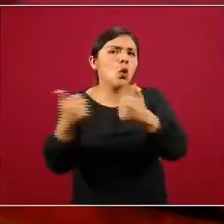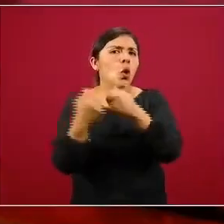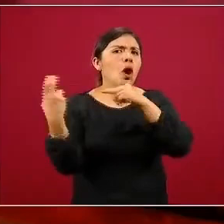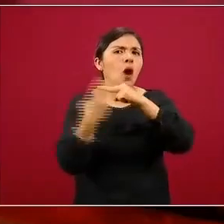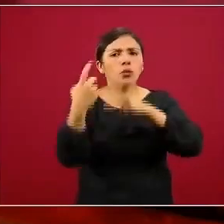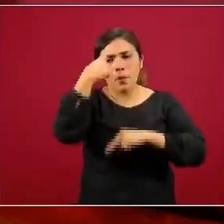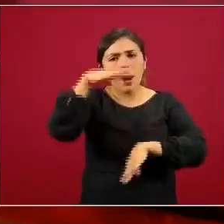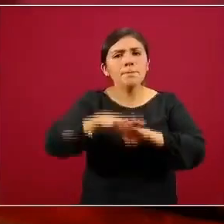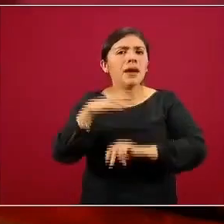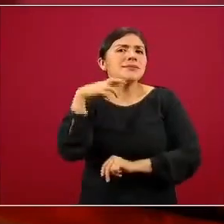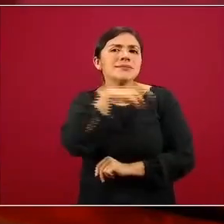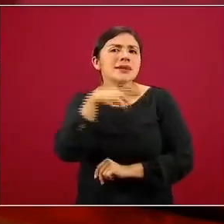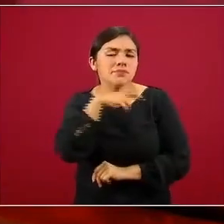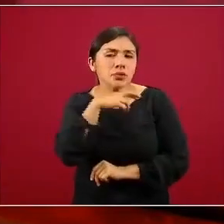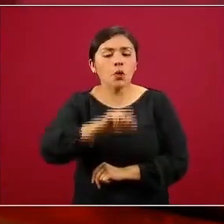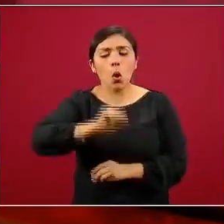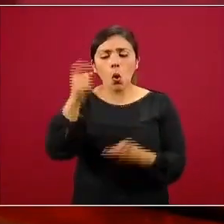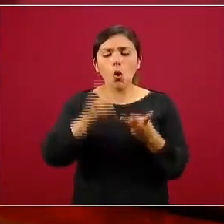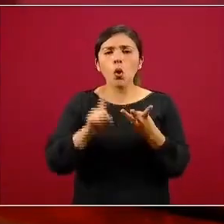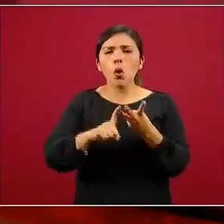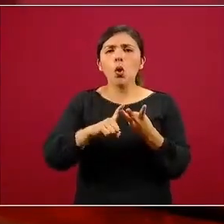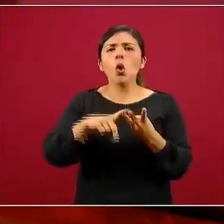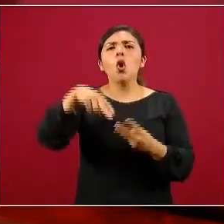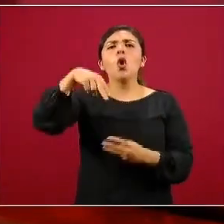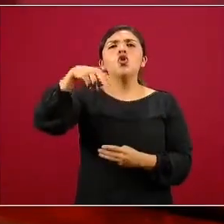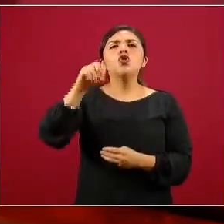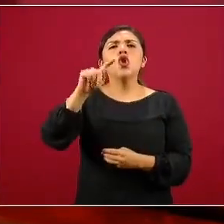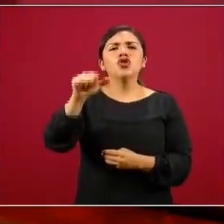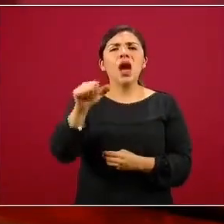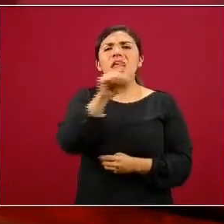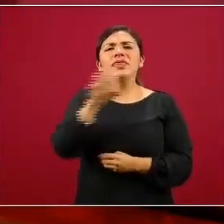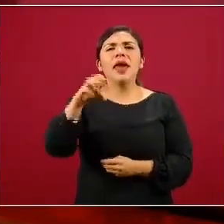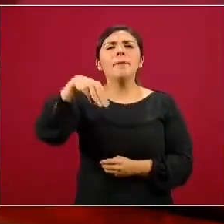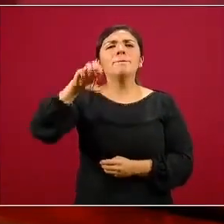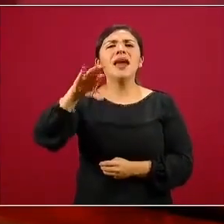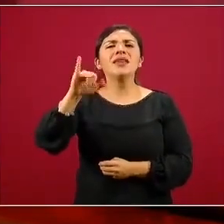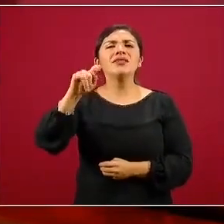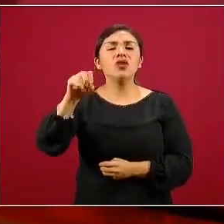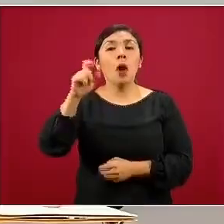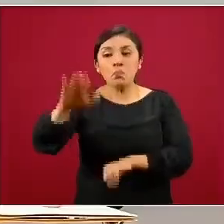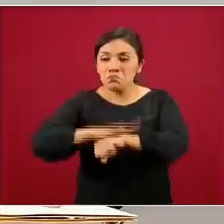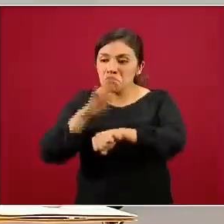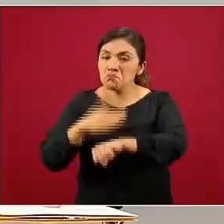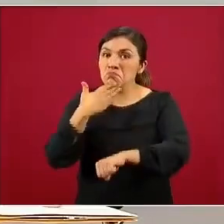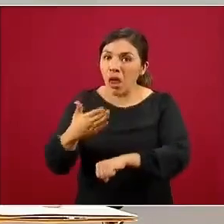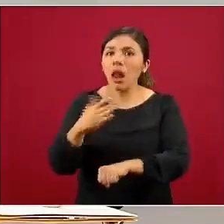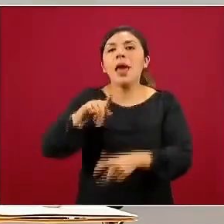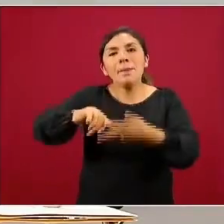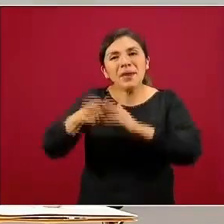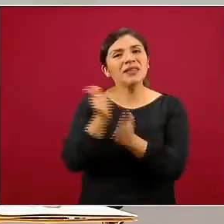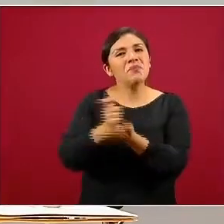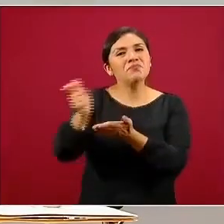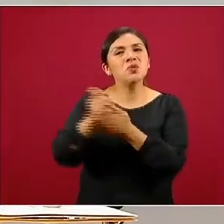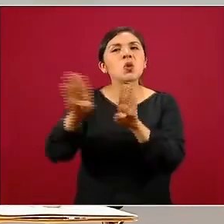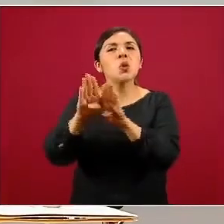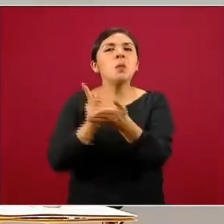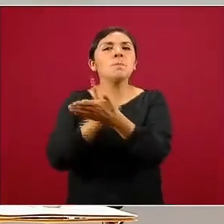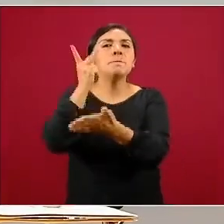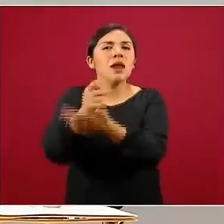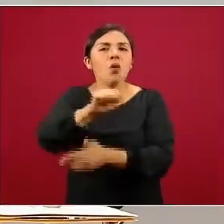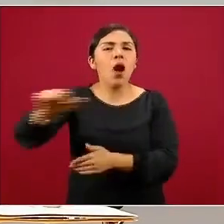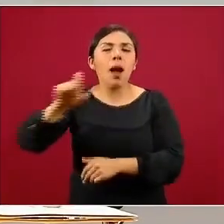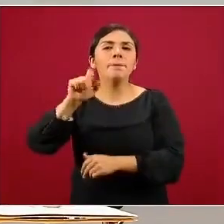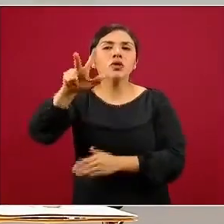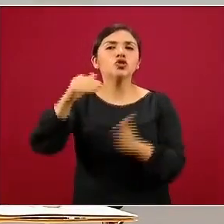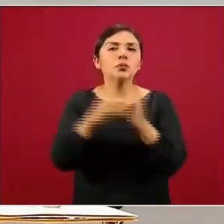automatizando para que sea mucho más ágil. Y la otra, las notas de mérito que se empezaron a pagar a partir de hoy y mañana se verán reflejadas para 28,000